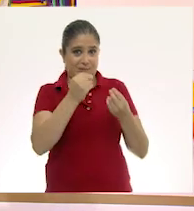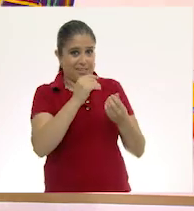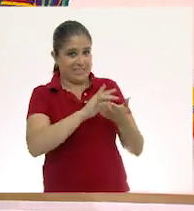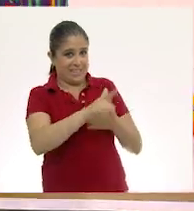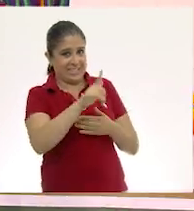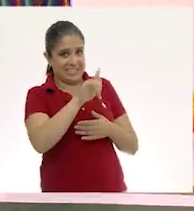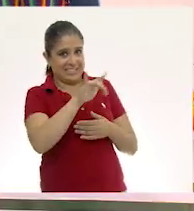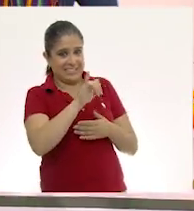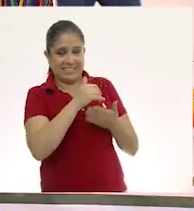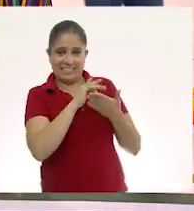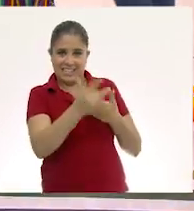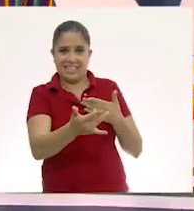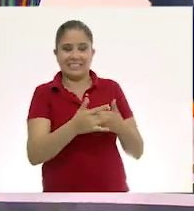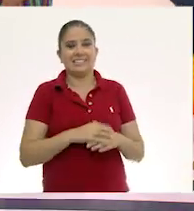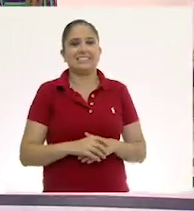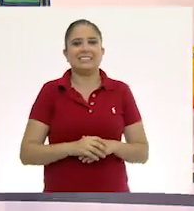Lili.